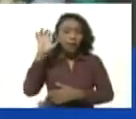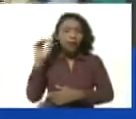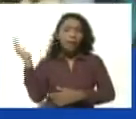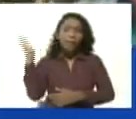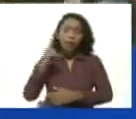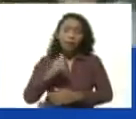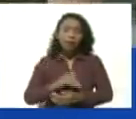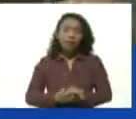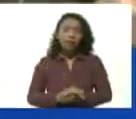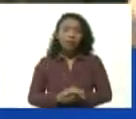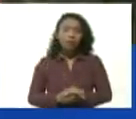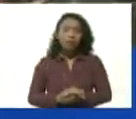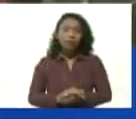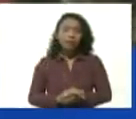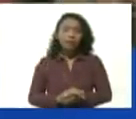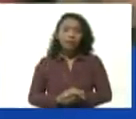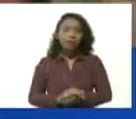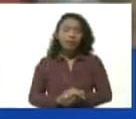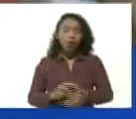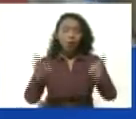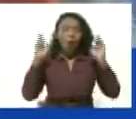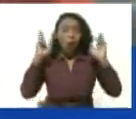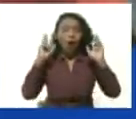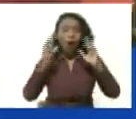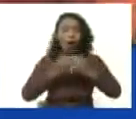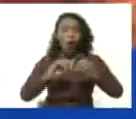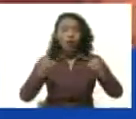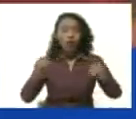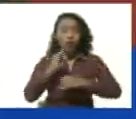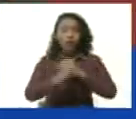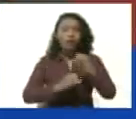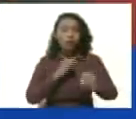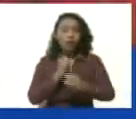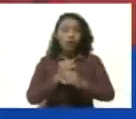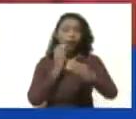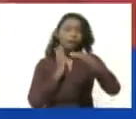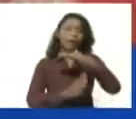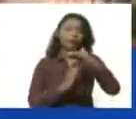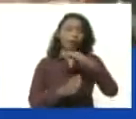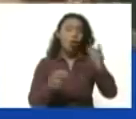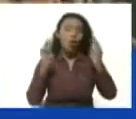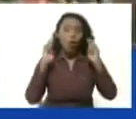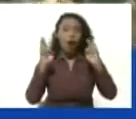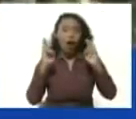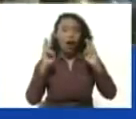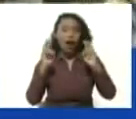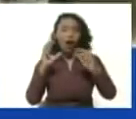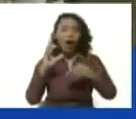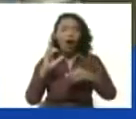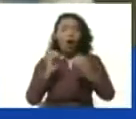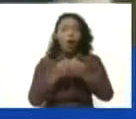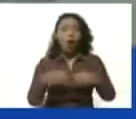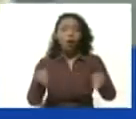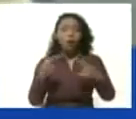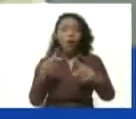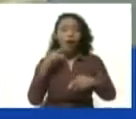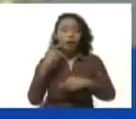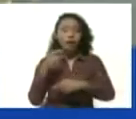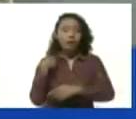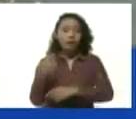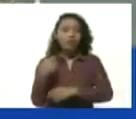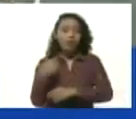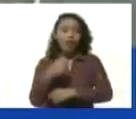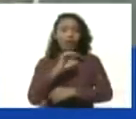vengan. Ojalá la Organización Internacional de Migración, ojalá ACNUR, nos financiara